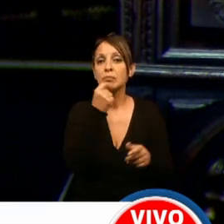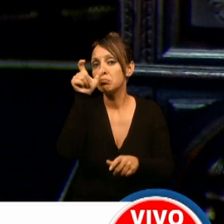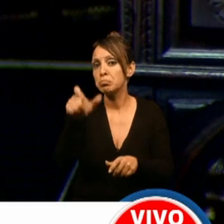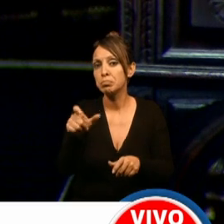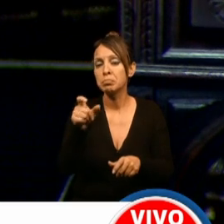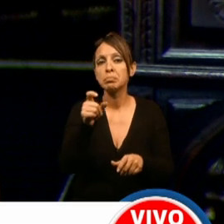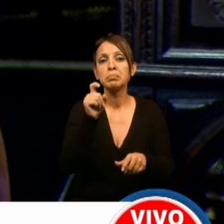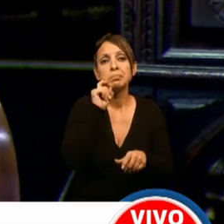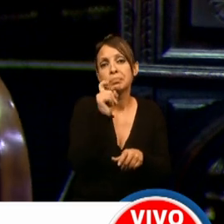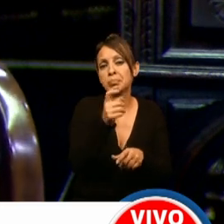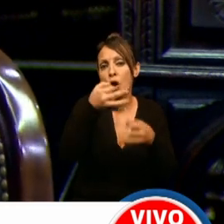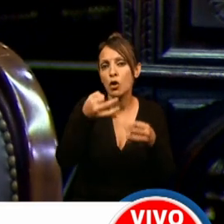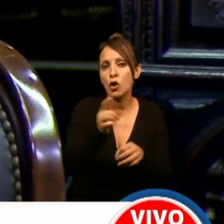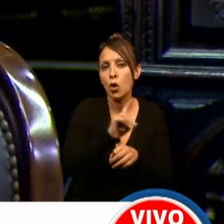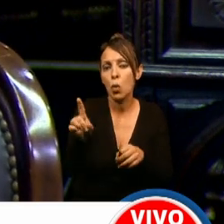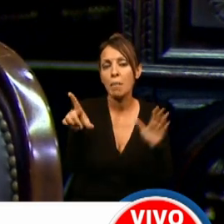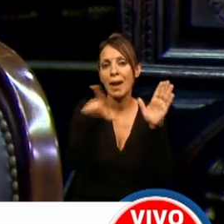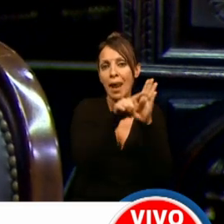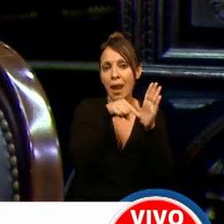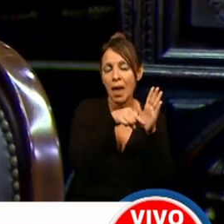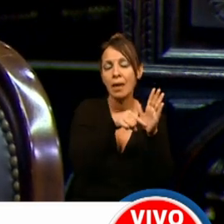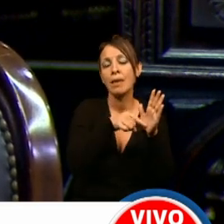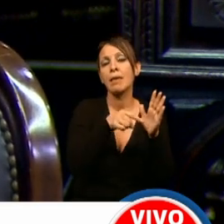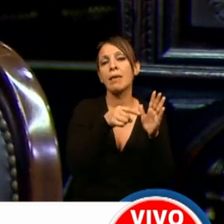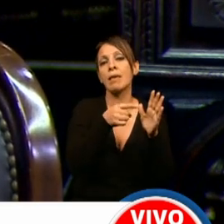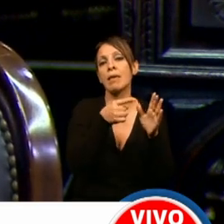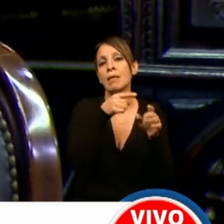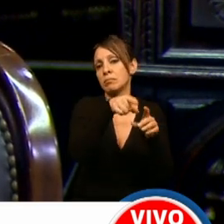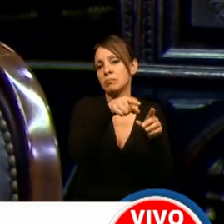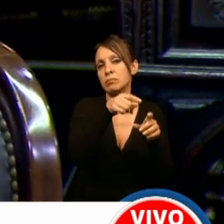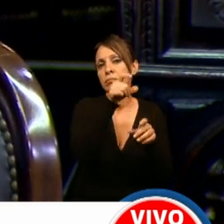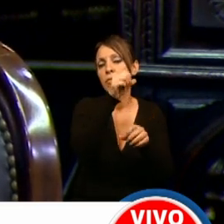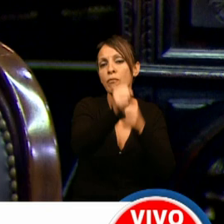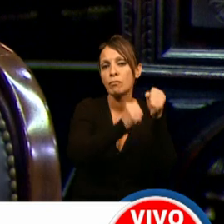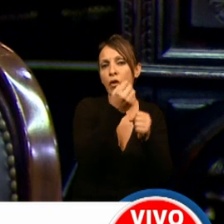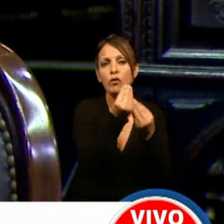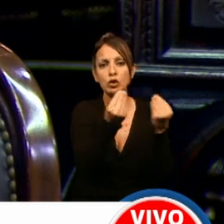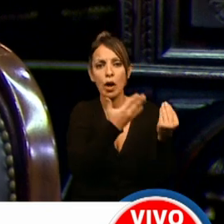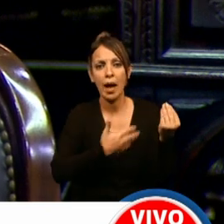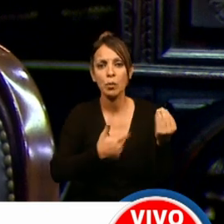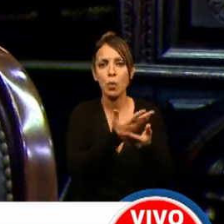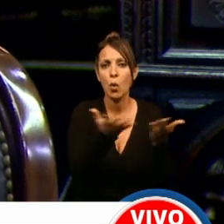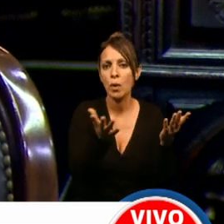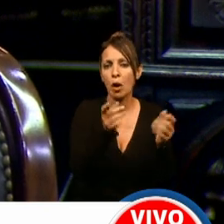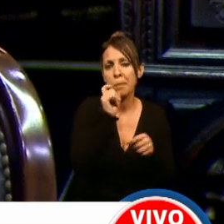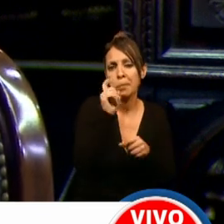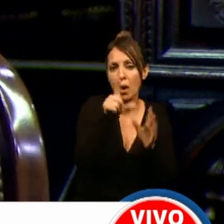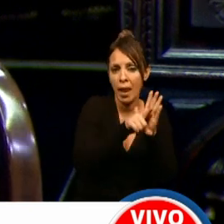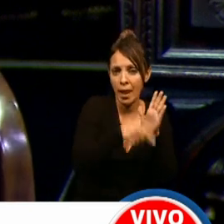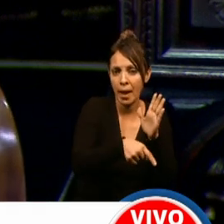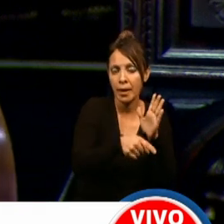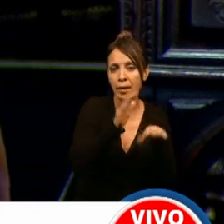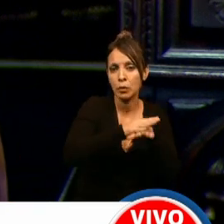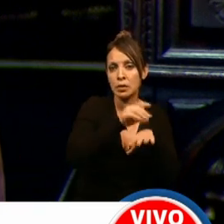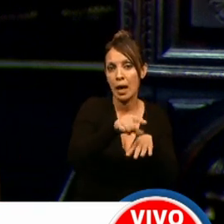o parcial de la presente ley por parte de las funcionarias y los funcionarios públicos responsables